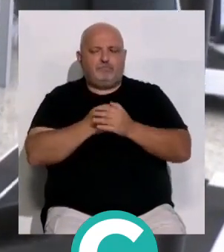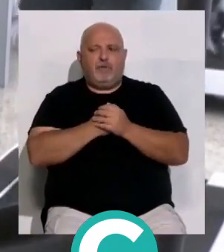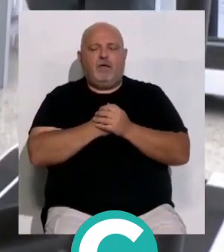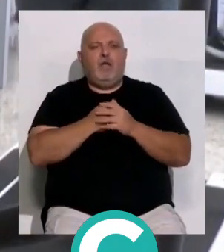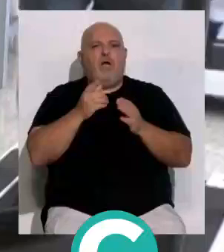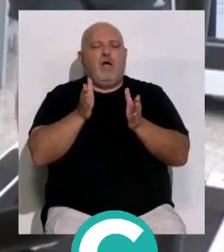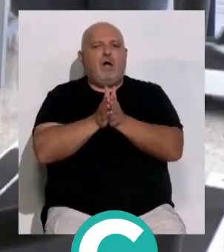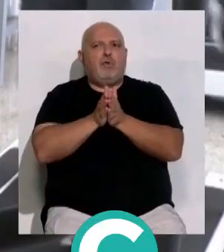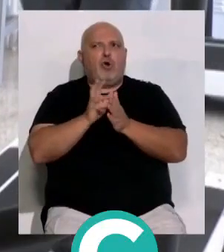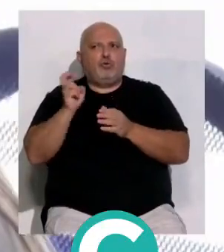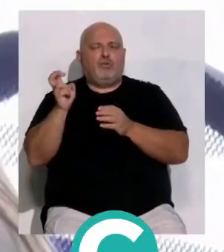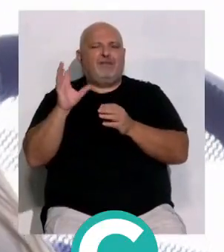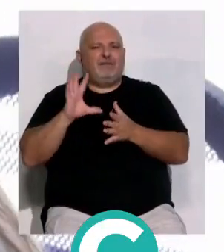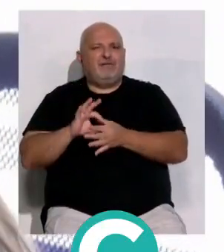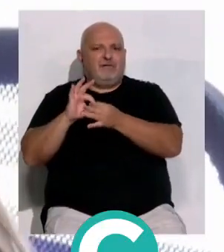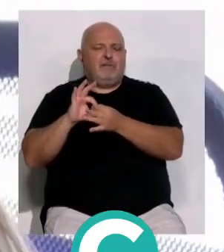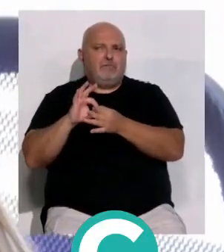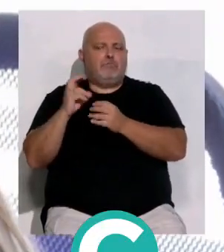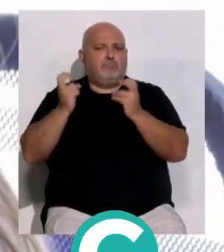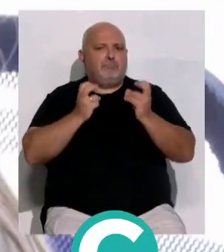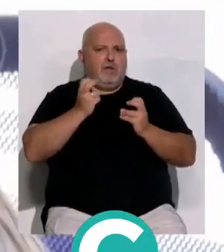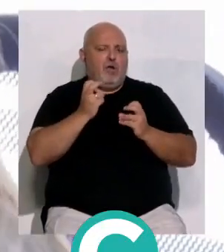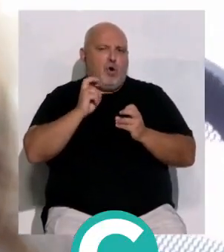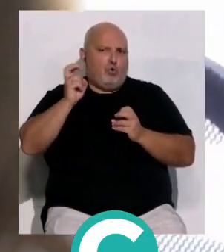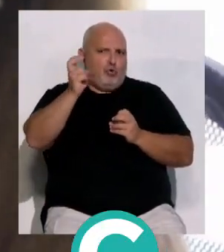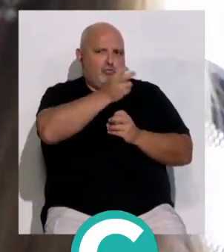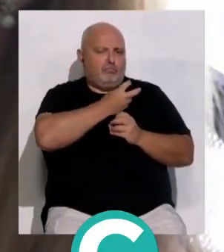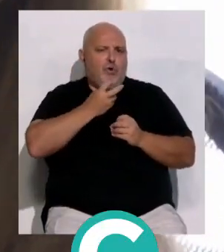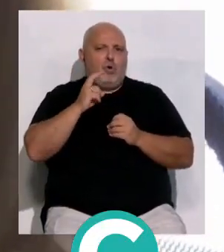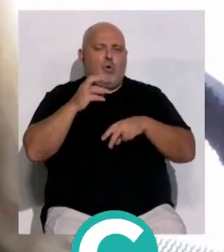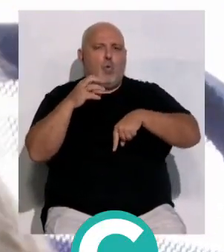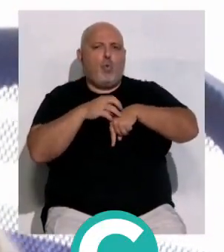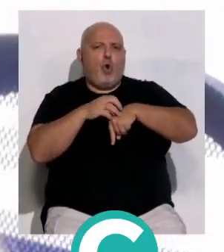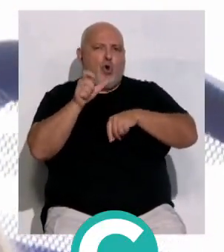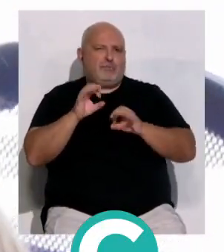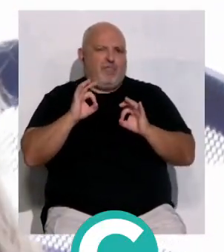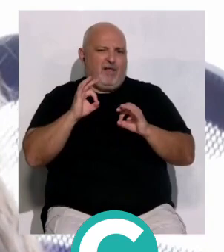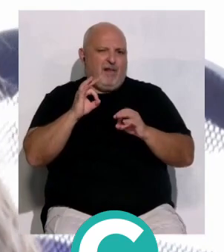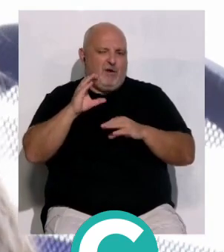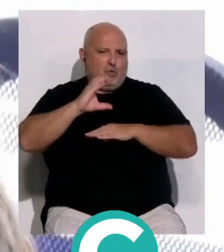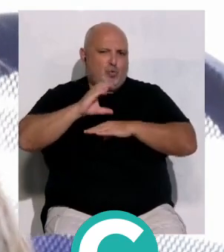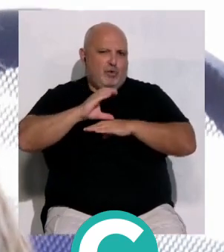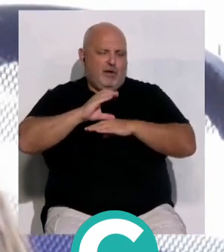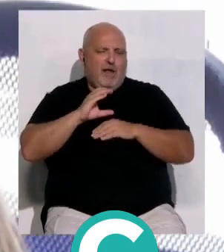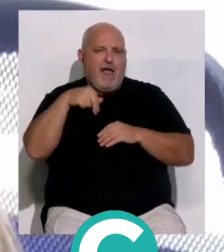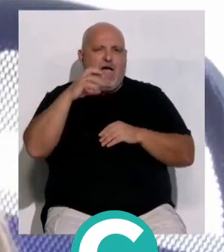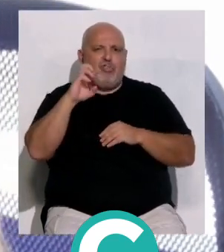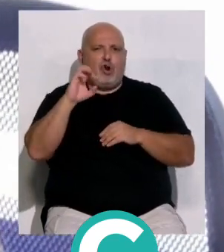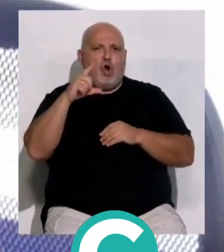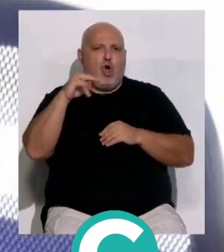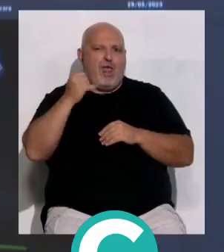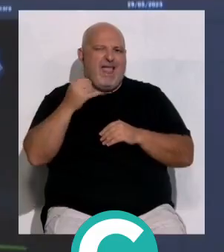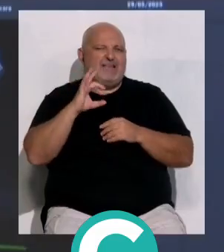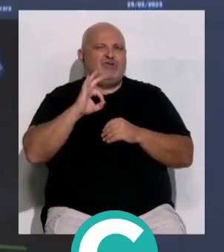compañeros, indirectamente relacionados con la unidad, pero que colaboran. Tenemos urólogos. En este caso se llama la consulta de andrología, que son